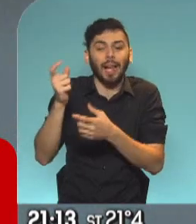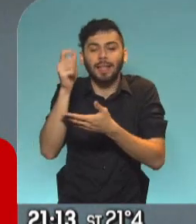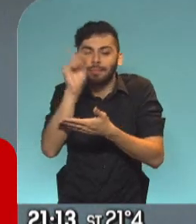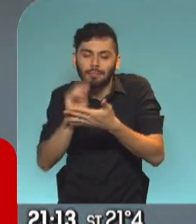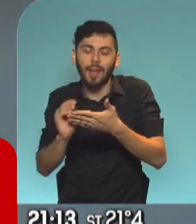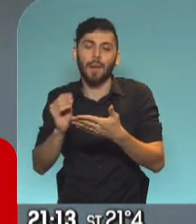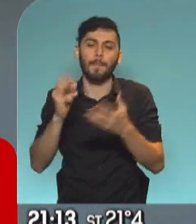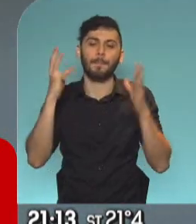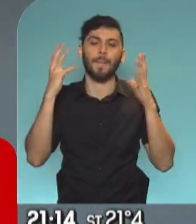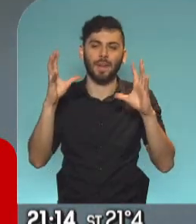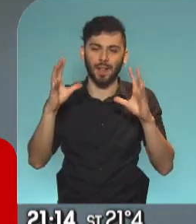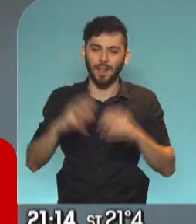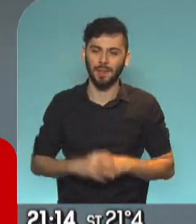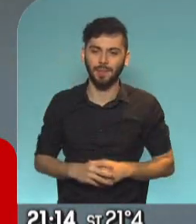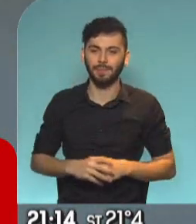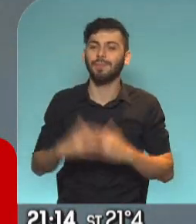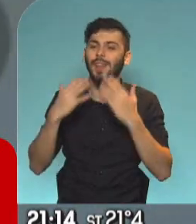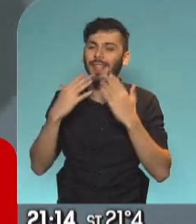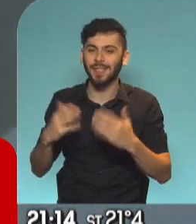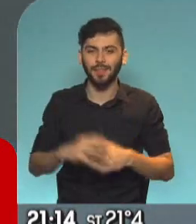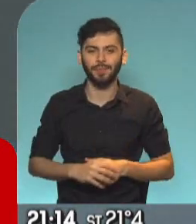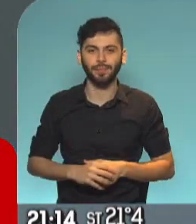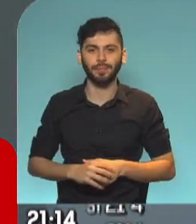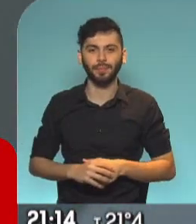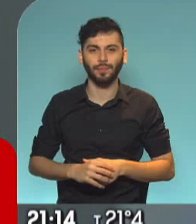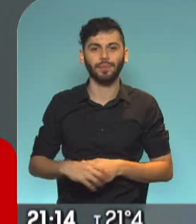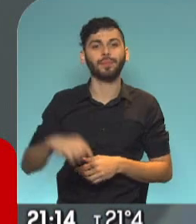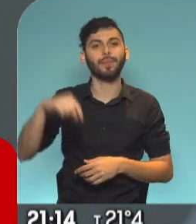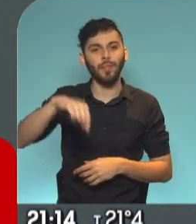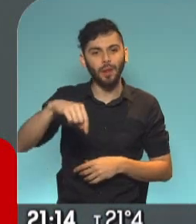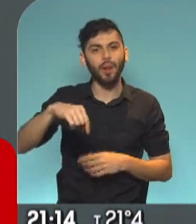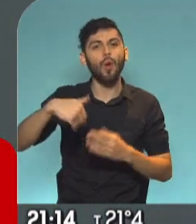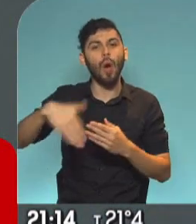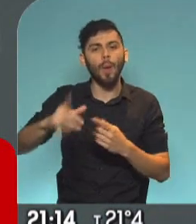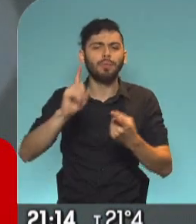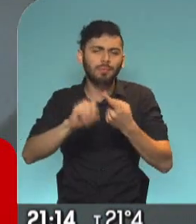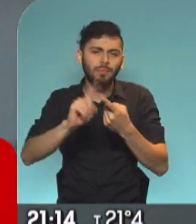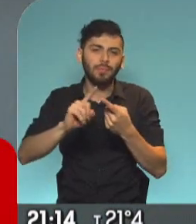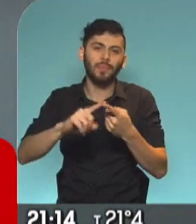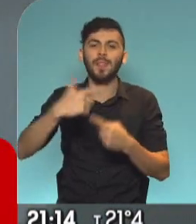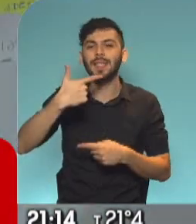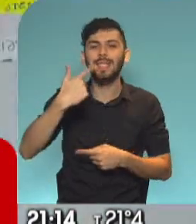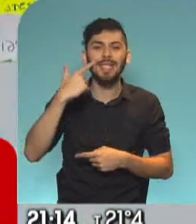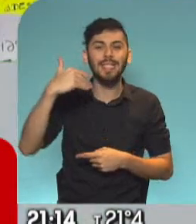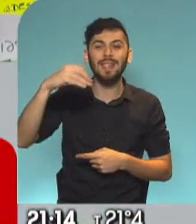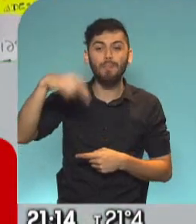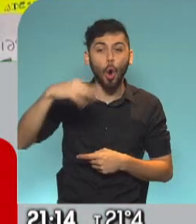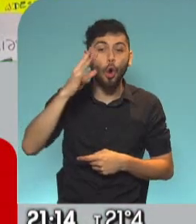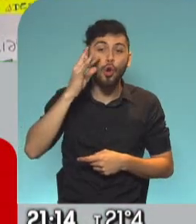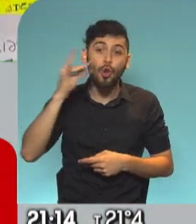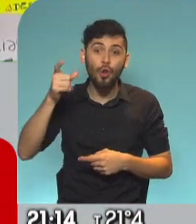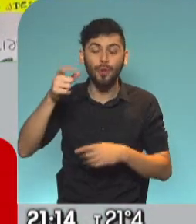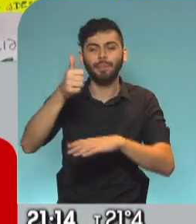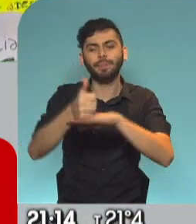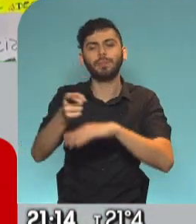Gracias, te mando un beso enorme. Y vamos a volver a tomar contacto con nuestro móvil, con Alfredo Simón en este caso, desde el lugar donde se